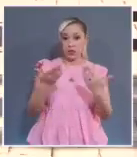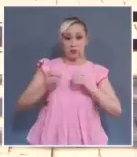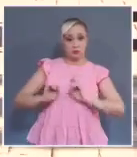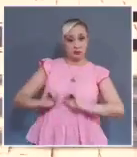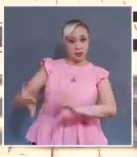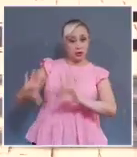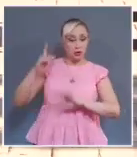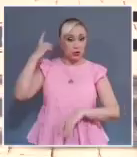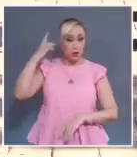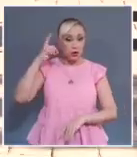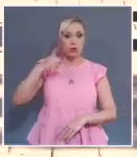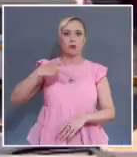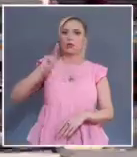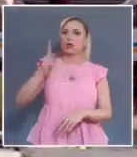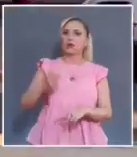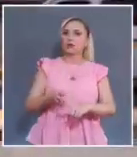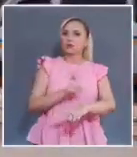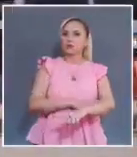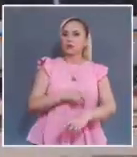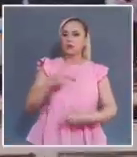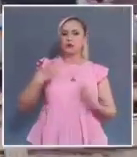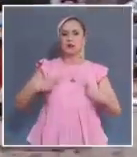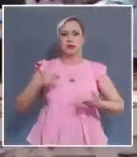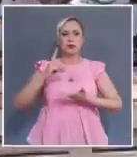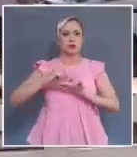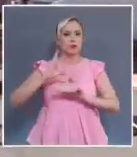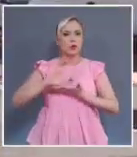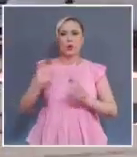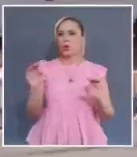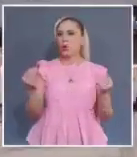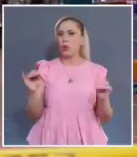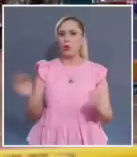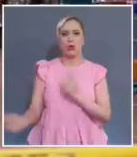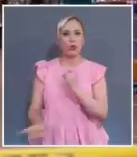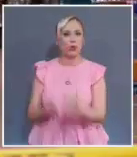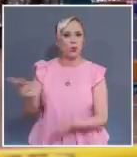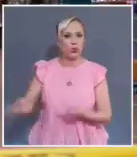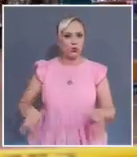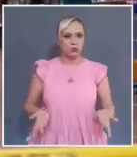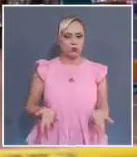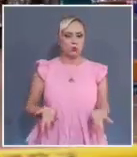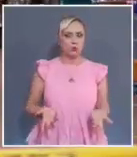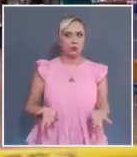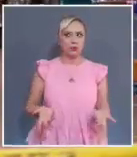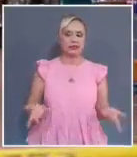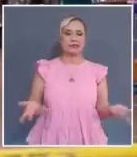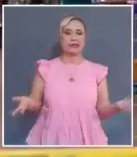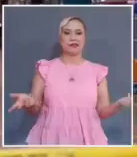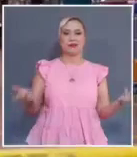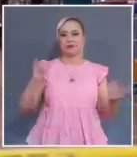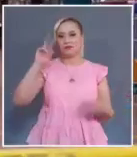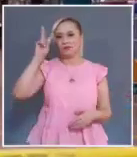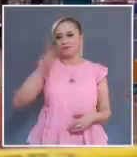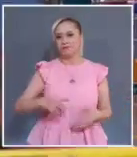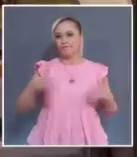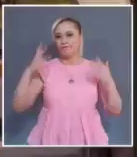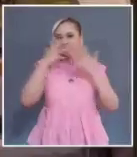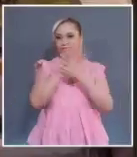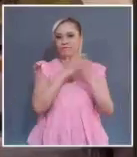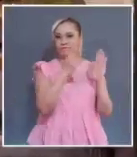previa a personas con discapacidad. 3 acciones abordarían la declaración de inconstitucionalidad de porciones de la Ley